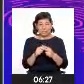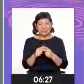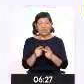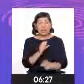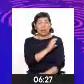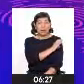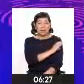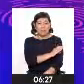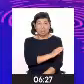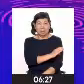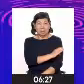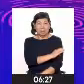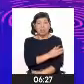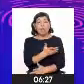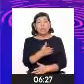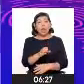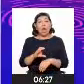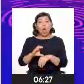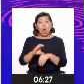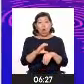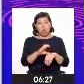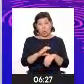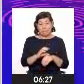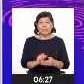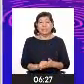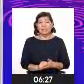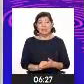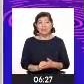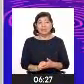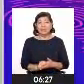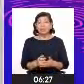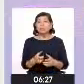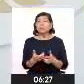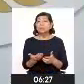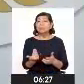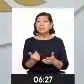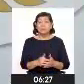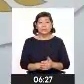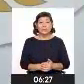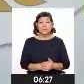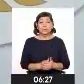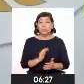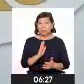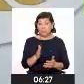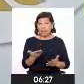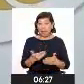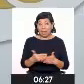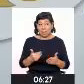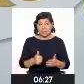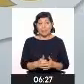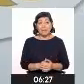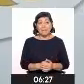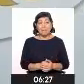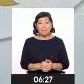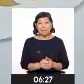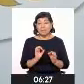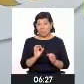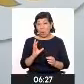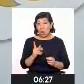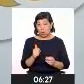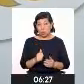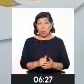clínica de salud mental en Comas permitió su identificación. Ustedes los han intervenido porque se dedican al robo